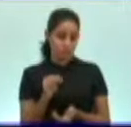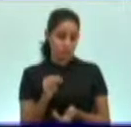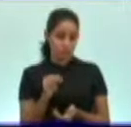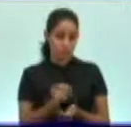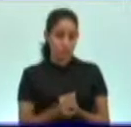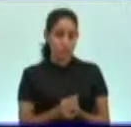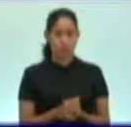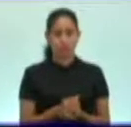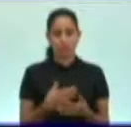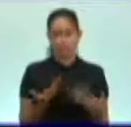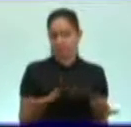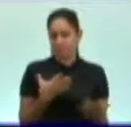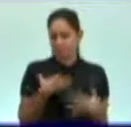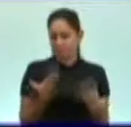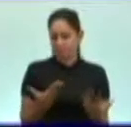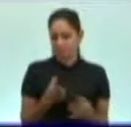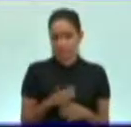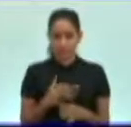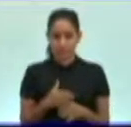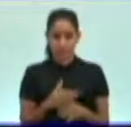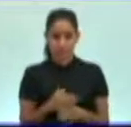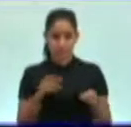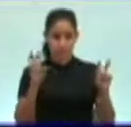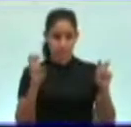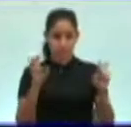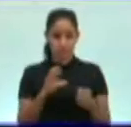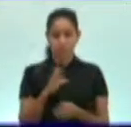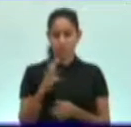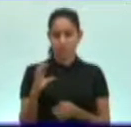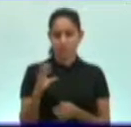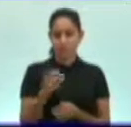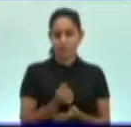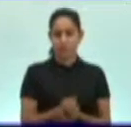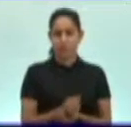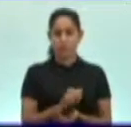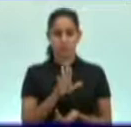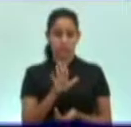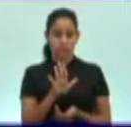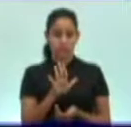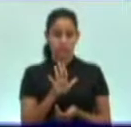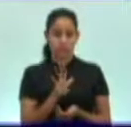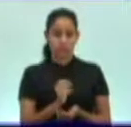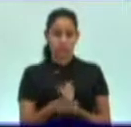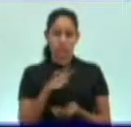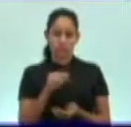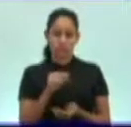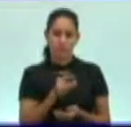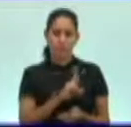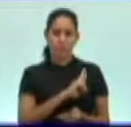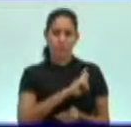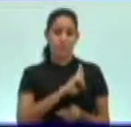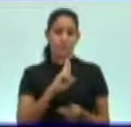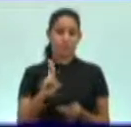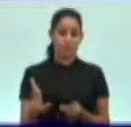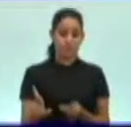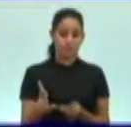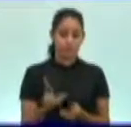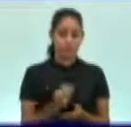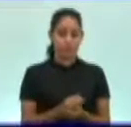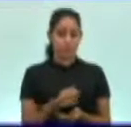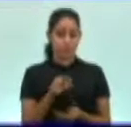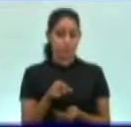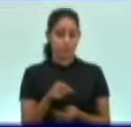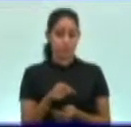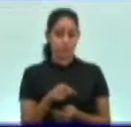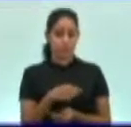en particular, al título 5, que habla de la responsabilidad del Estado y